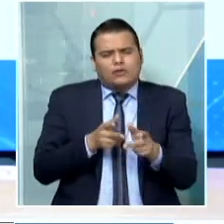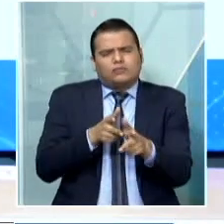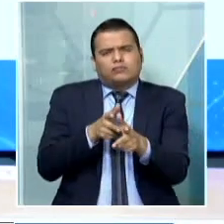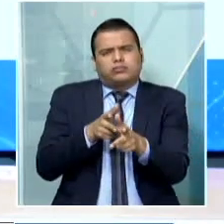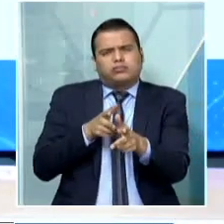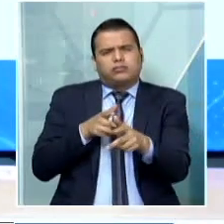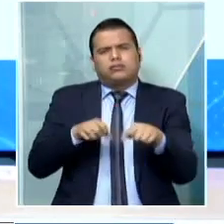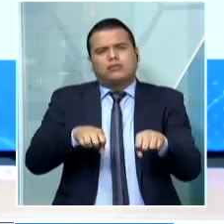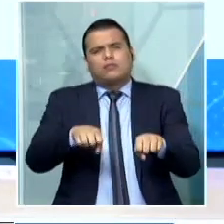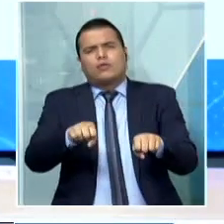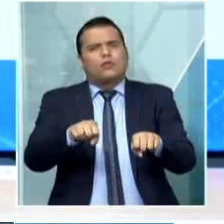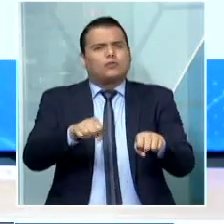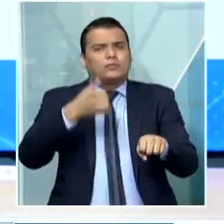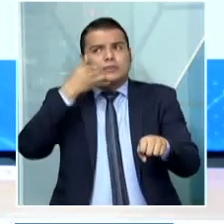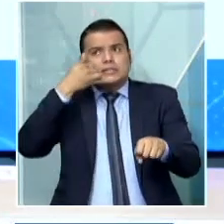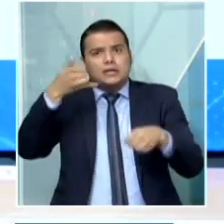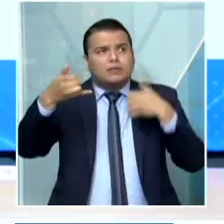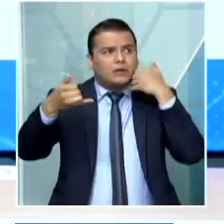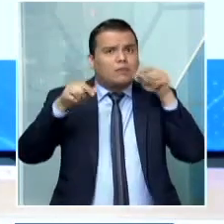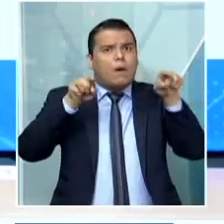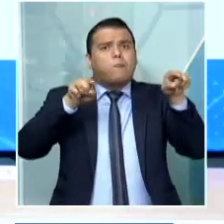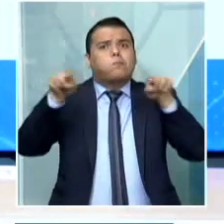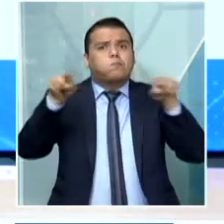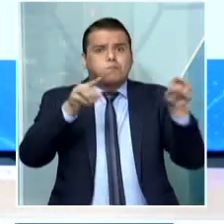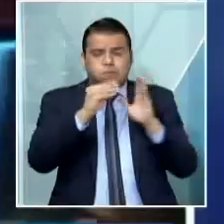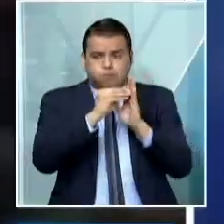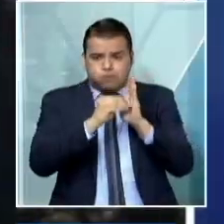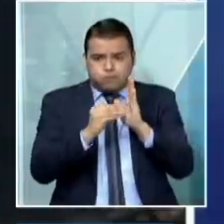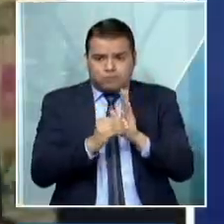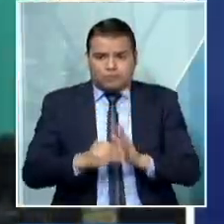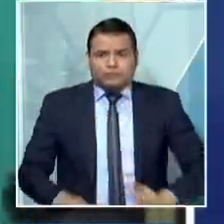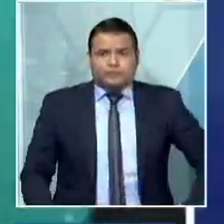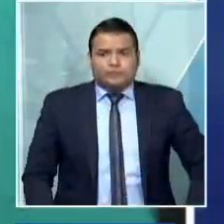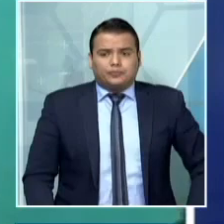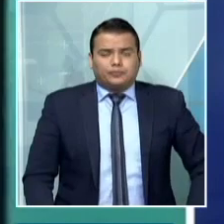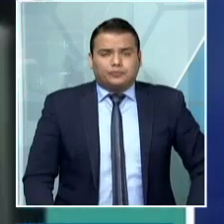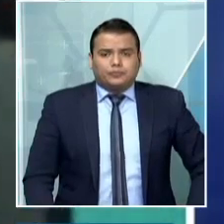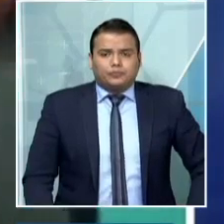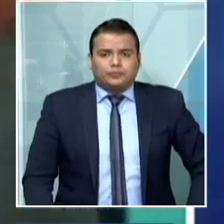fueron reportadas a la línea 123 de la policía.